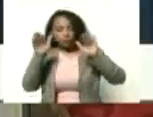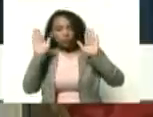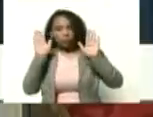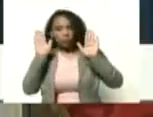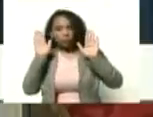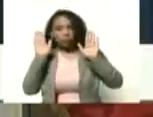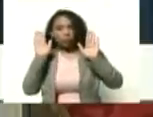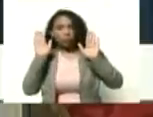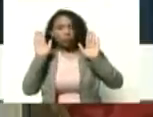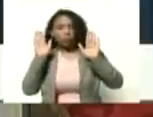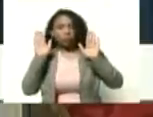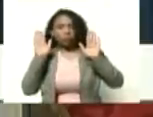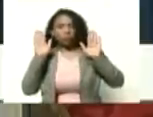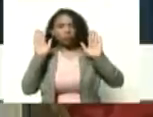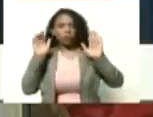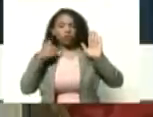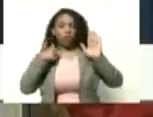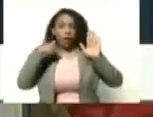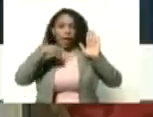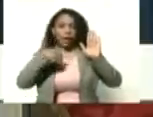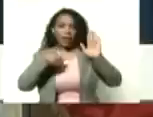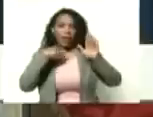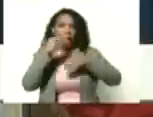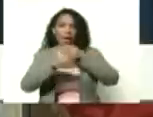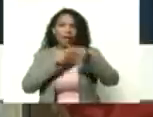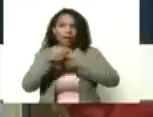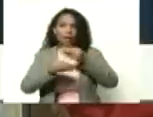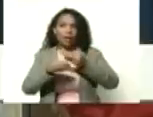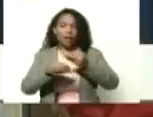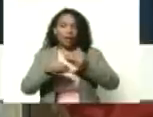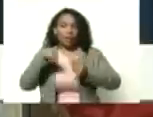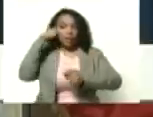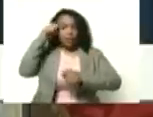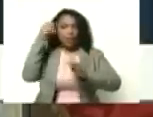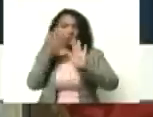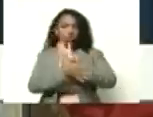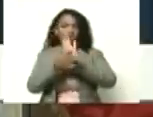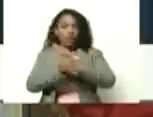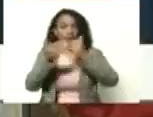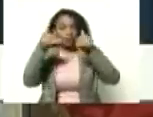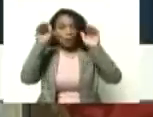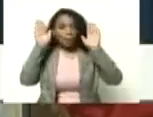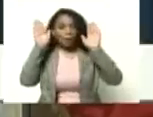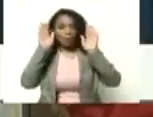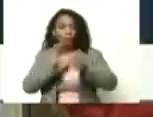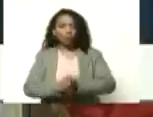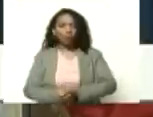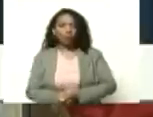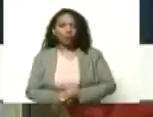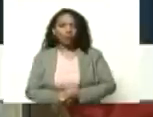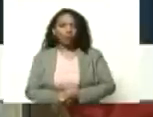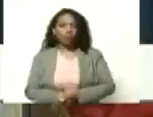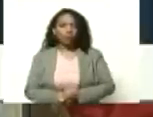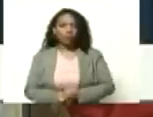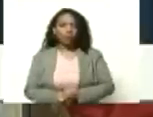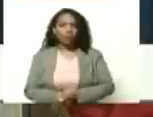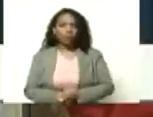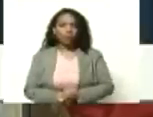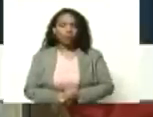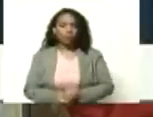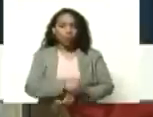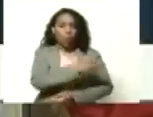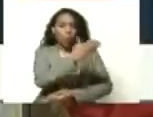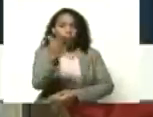y aquí sigo ya a dar entrada a la presencia del vídeo que sin embargo vean